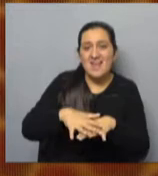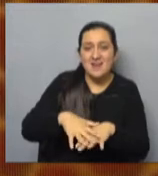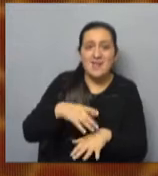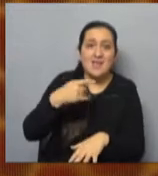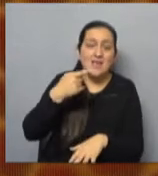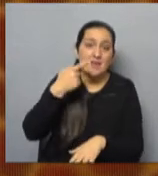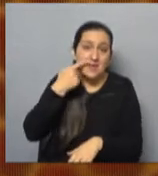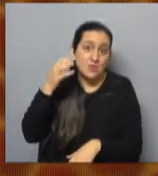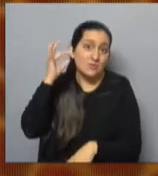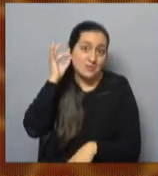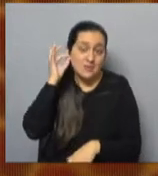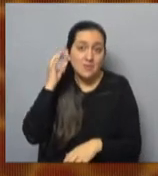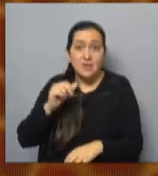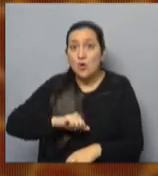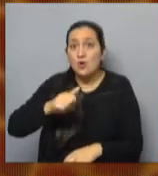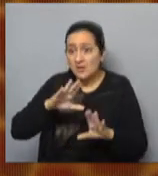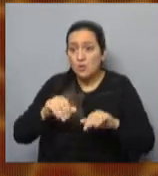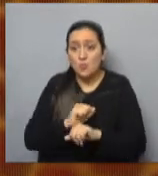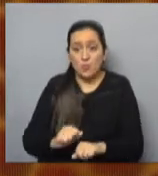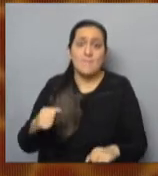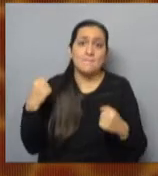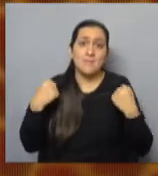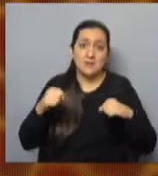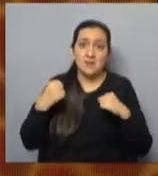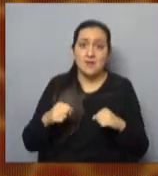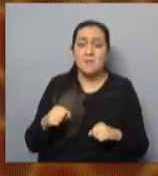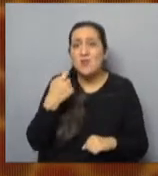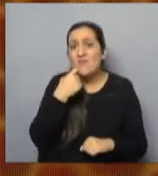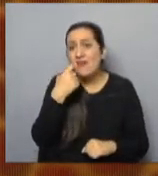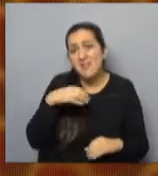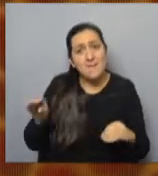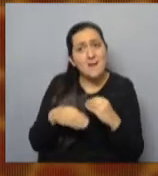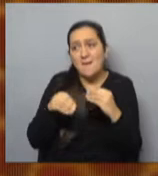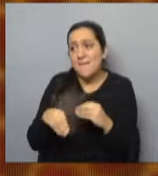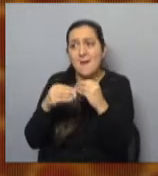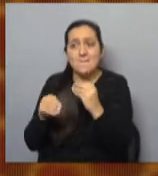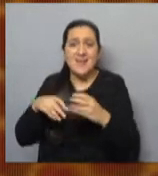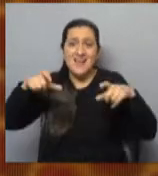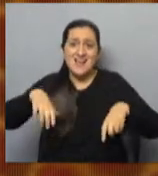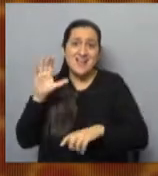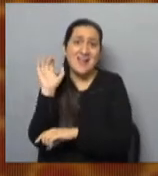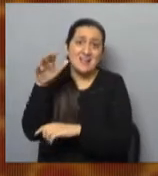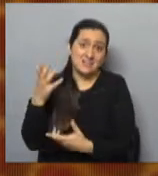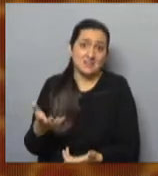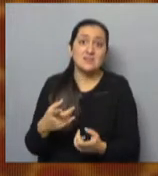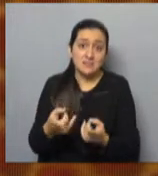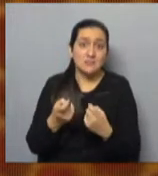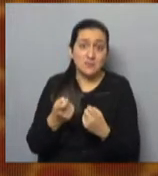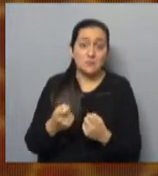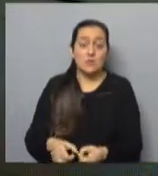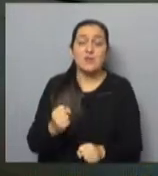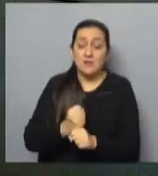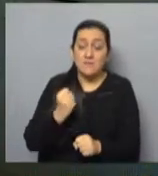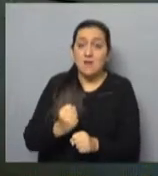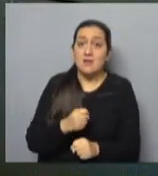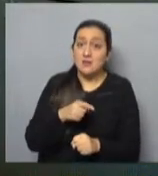lograr que todos se entrenen estamos cortos de cáncer necesitamos más canchas más espacios y bueno eso hay que trabajarlo para